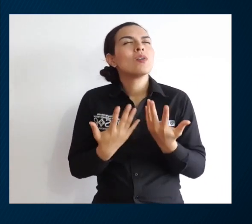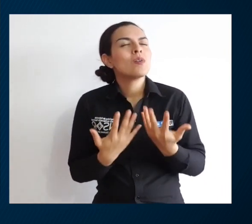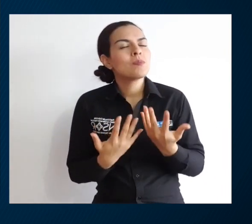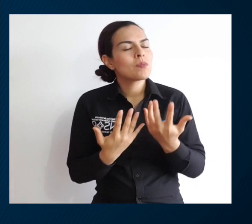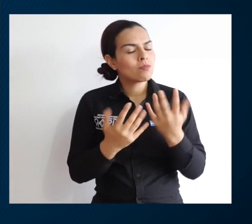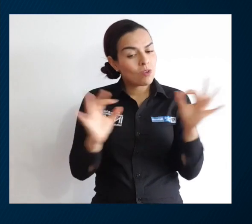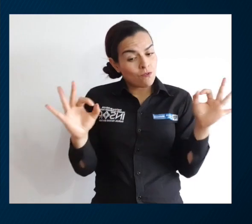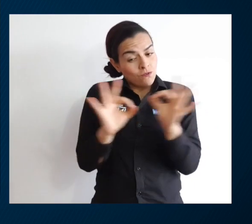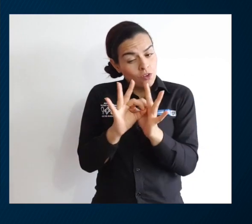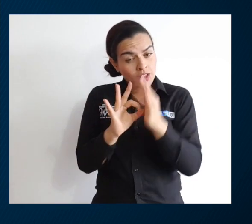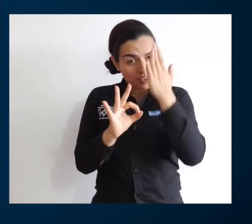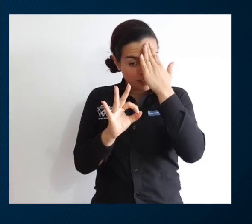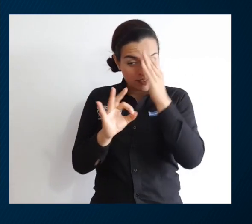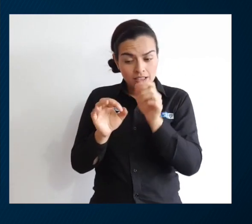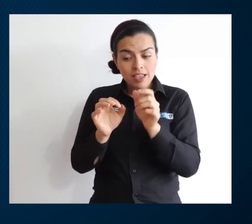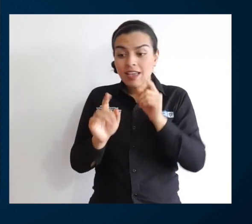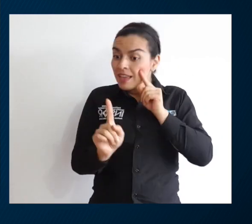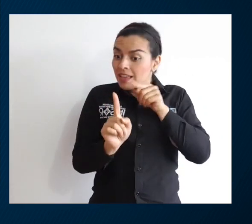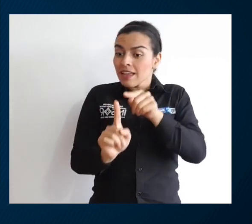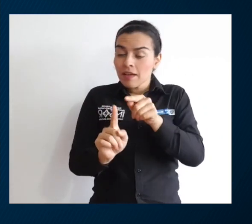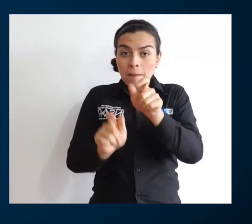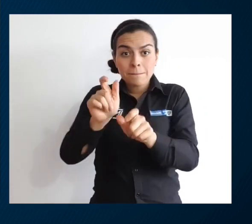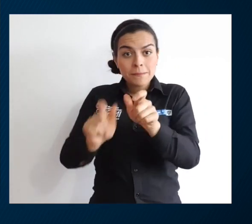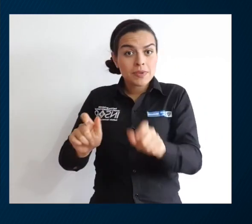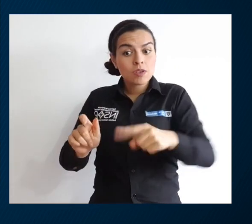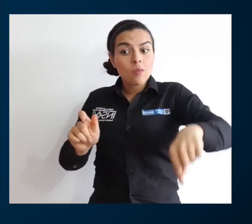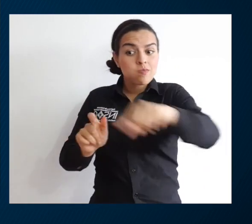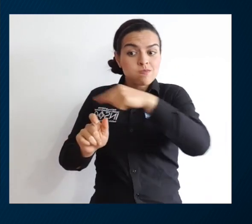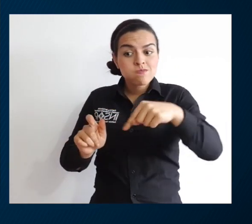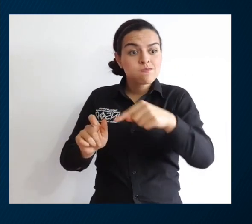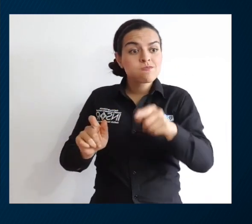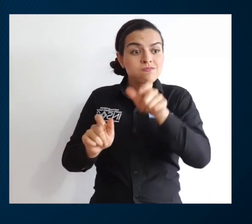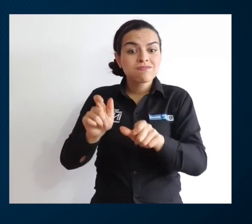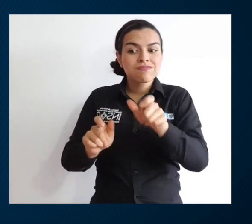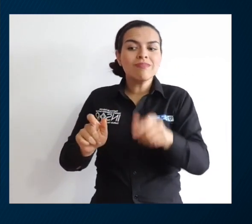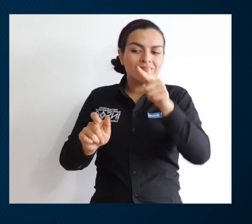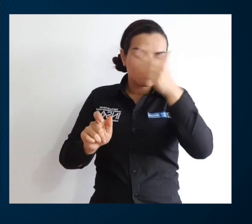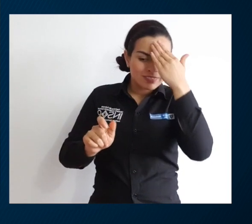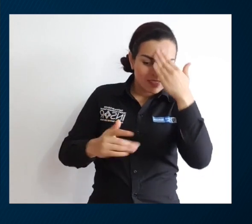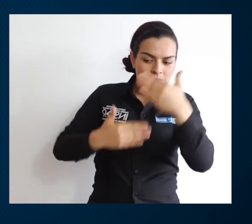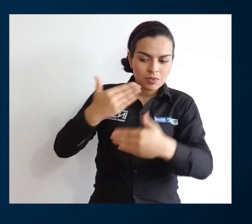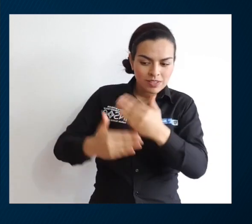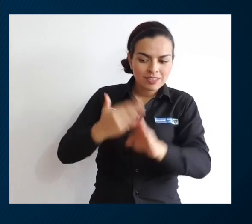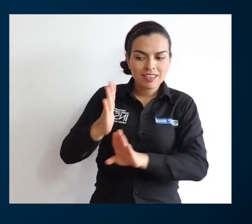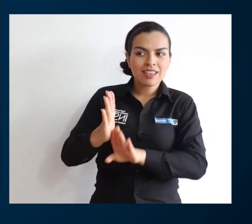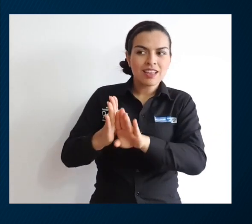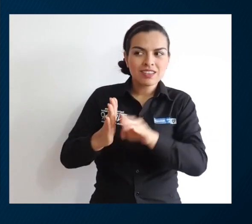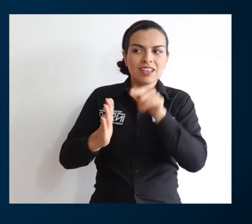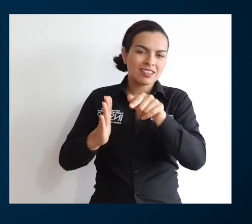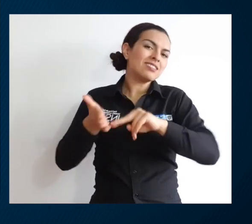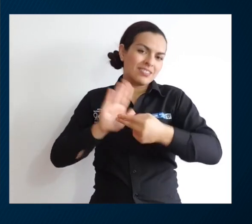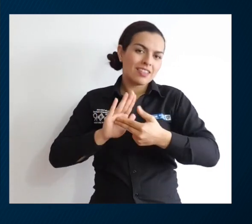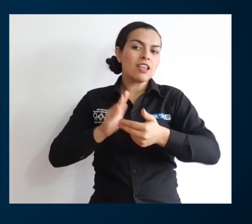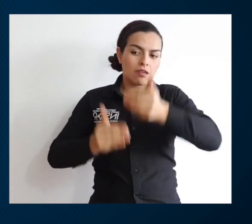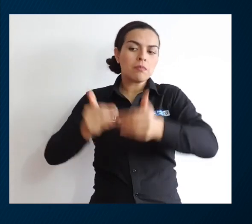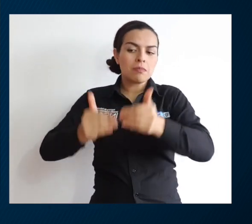porque finalmente está dentro del enfoque de la educación inclusiva, pero queremos asumir que más allá del enfoque poblacional dirigido a la educación a